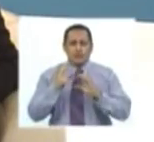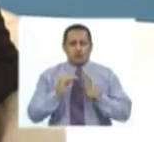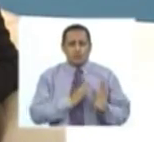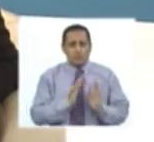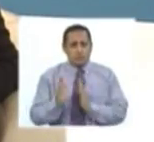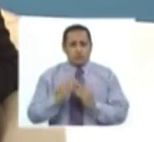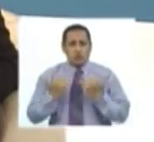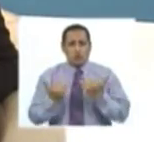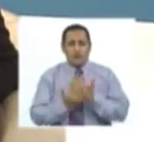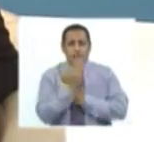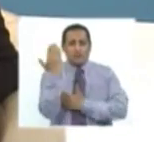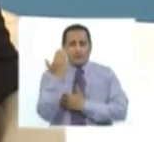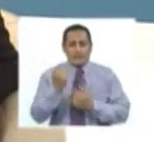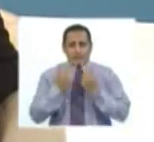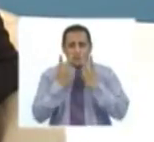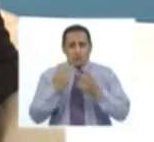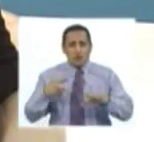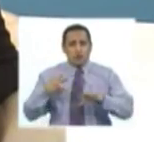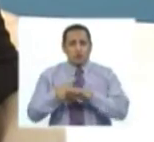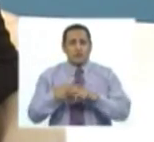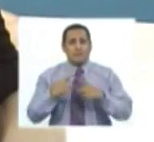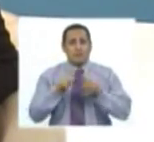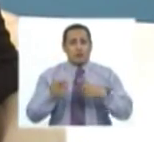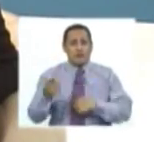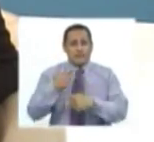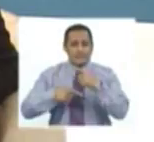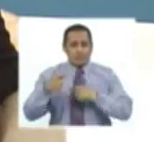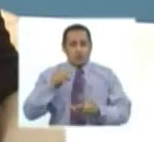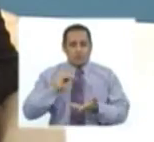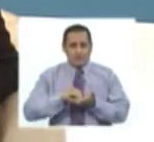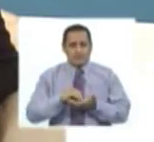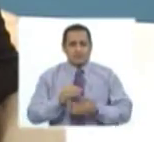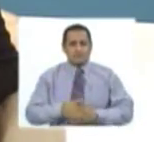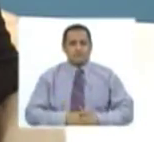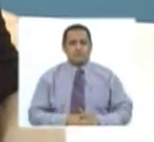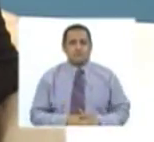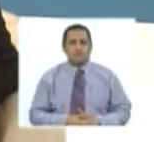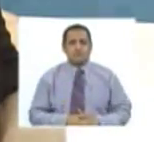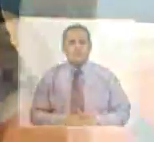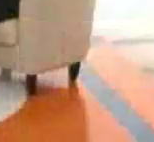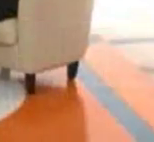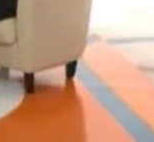sobre el debido proceso esta mañana en Tus Derechos, nos vamos a la pausa, pero regresamos con ello.